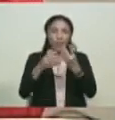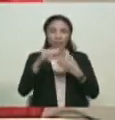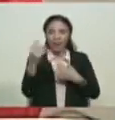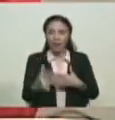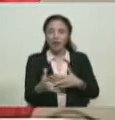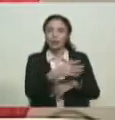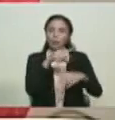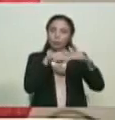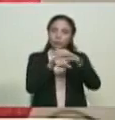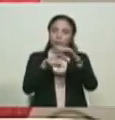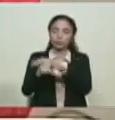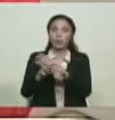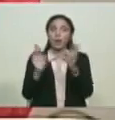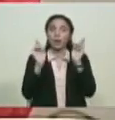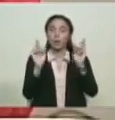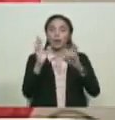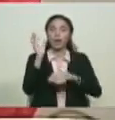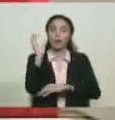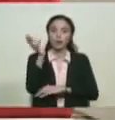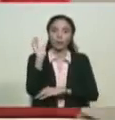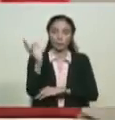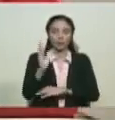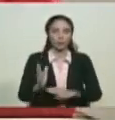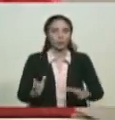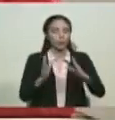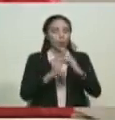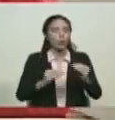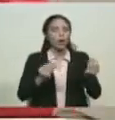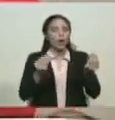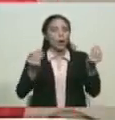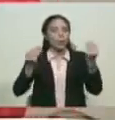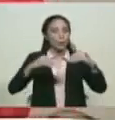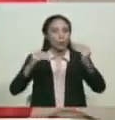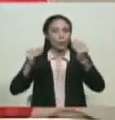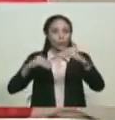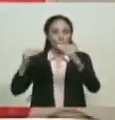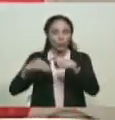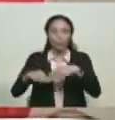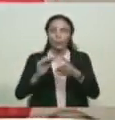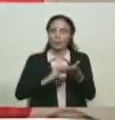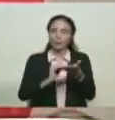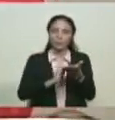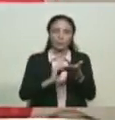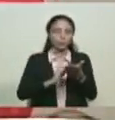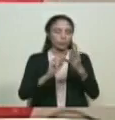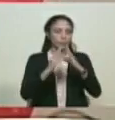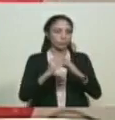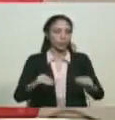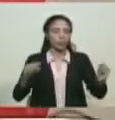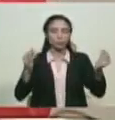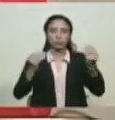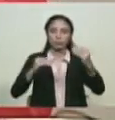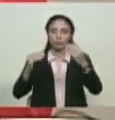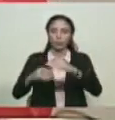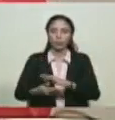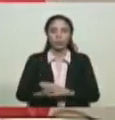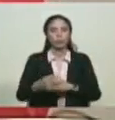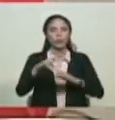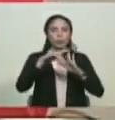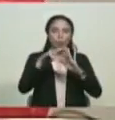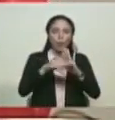esperamos que en el congreso nosotros pudiéramos hacer todos los aportes para que para que así sea para establecer